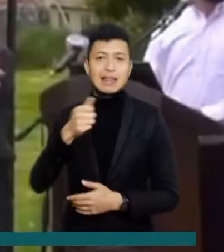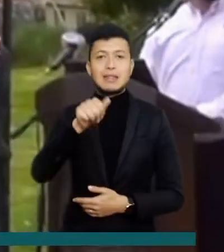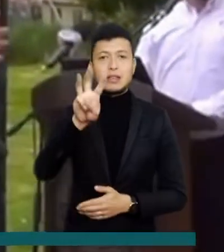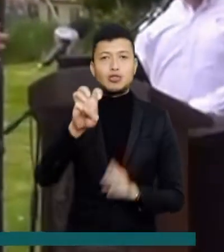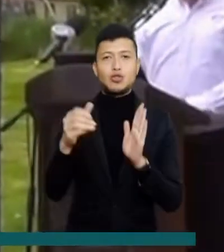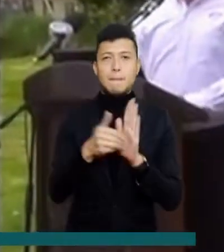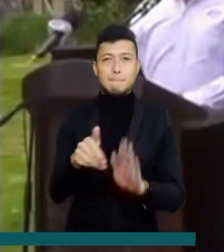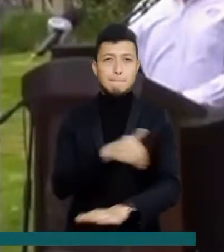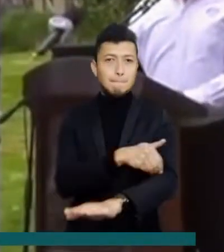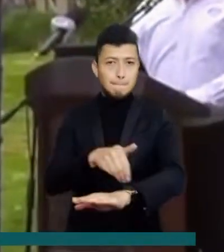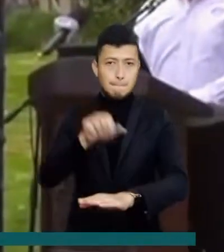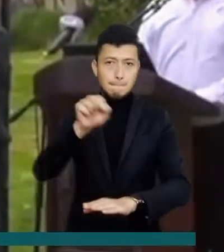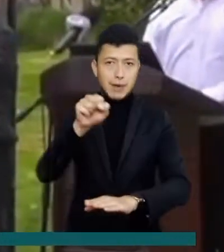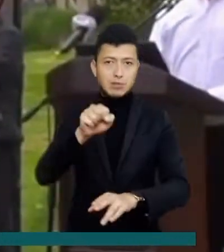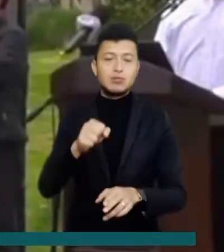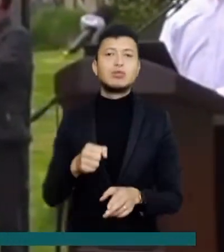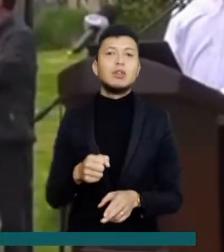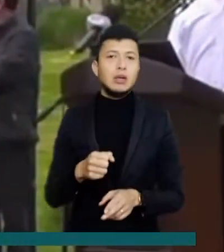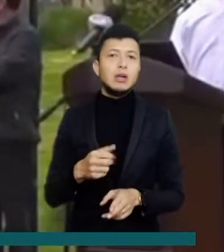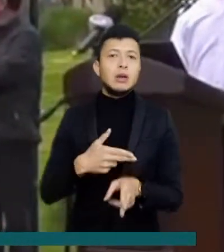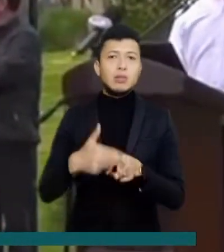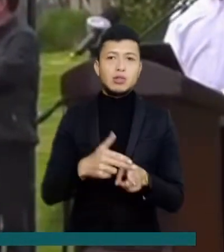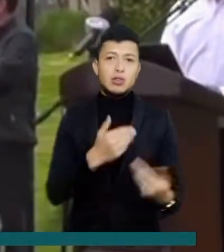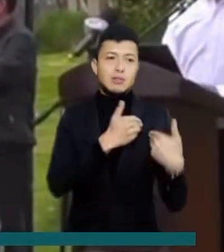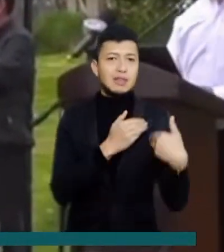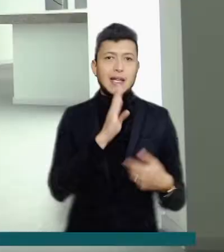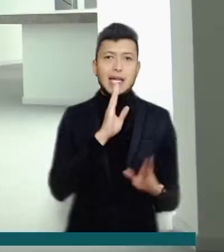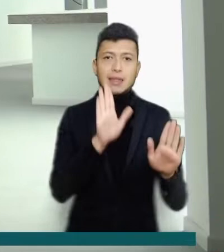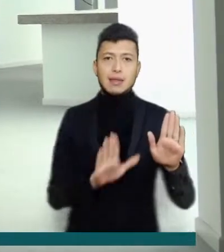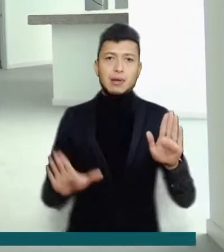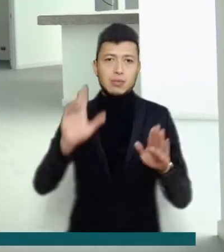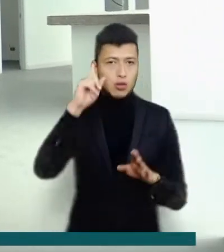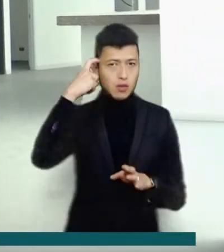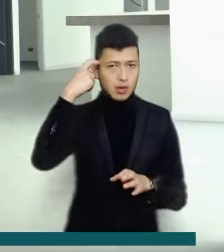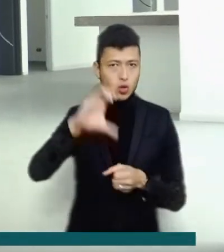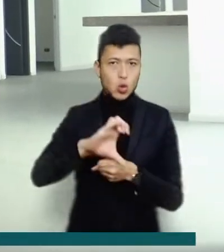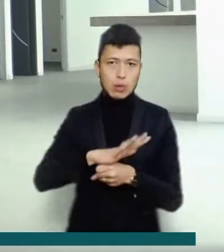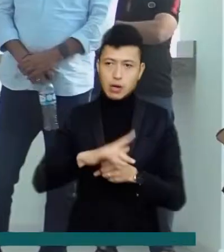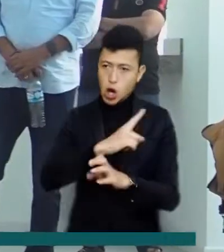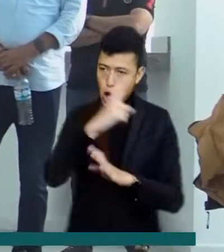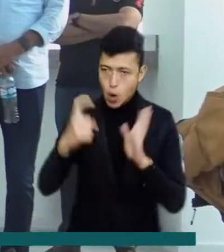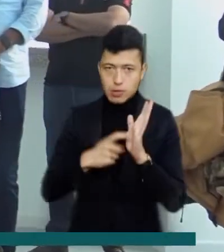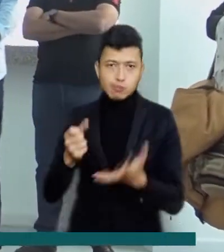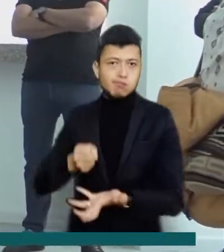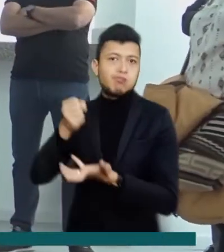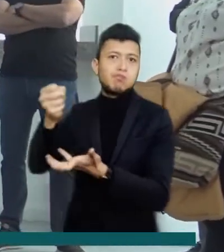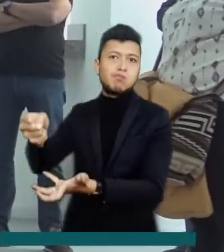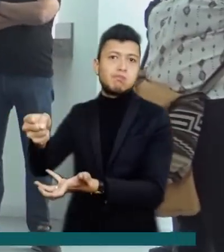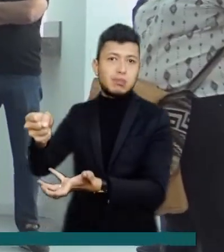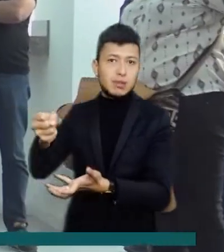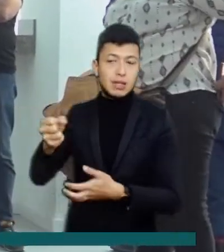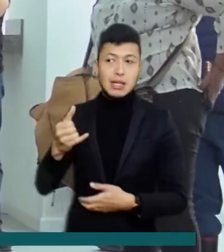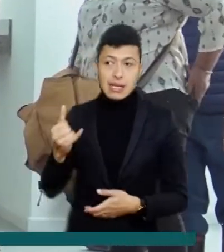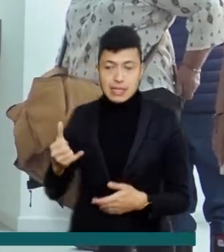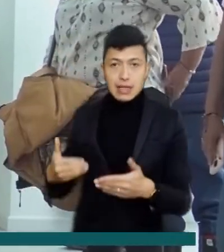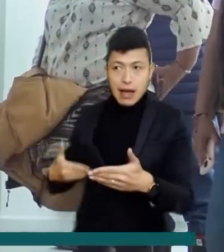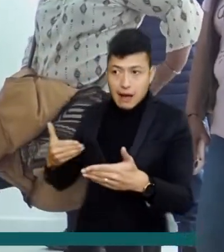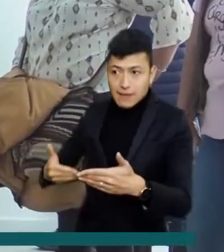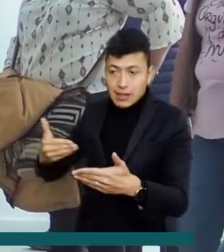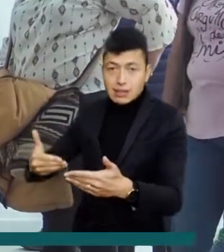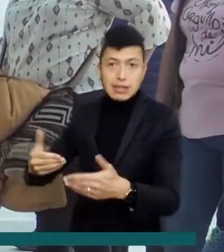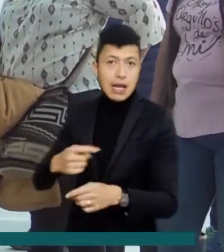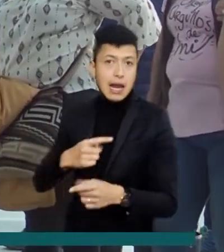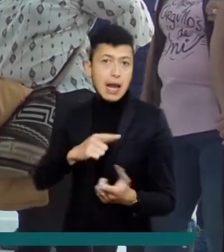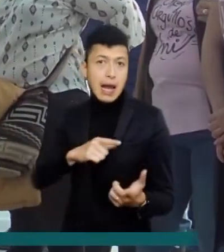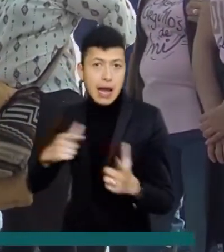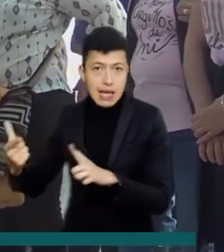18 mil millones de pesos, será asumida por la gobernación de Cundinamarca en su totalidad. Vamos a dejar un rubro